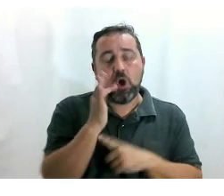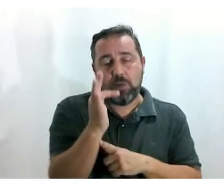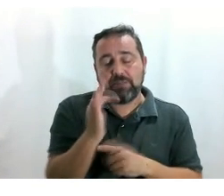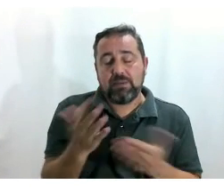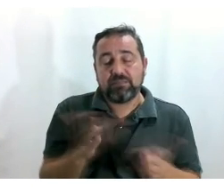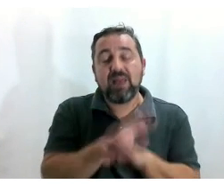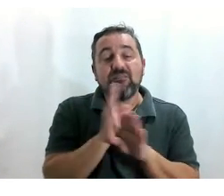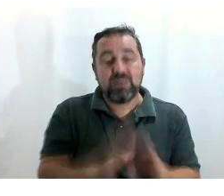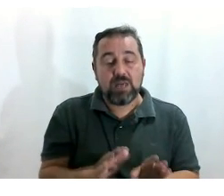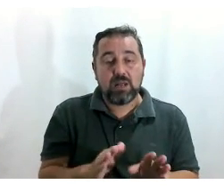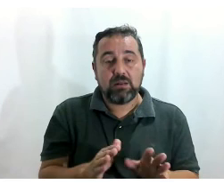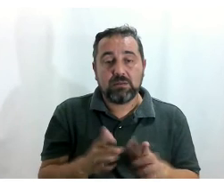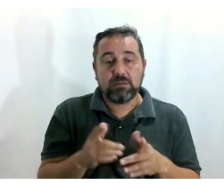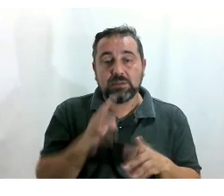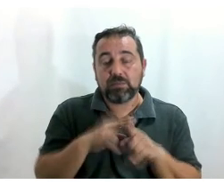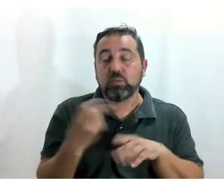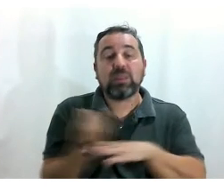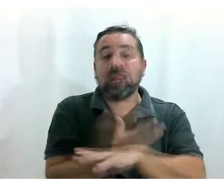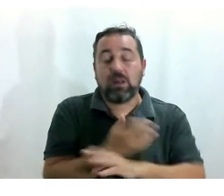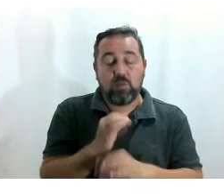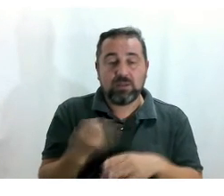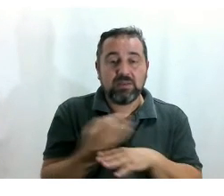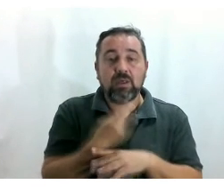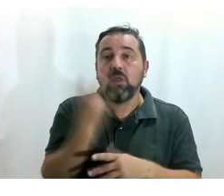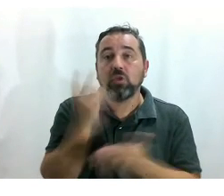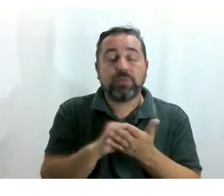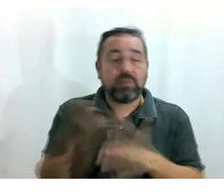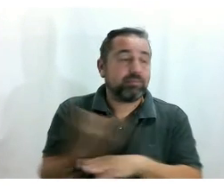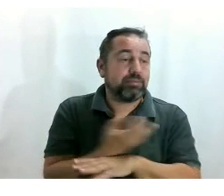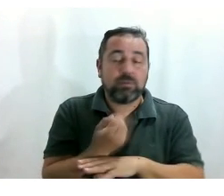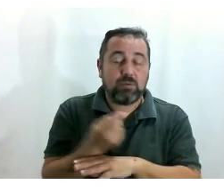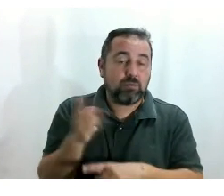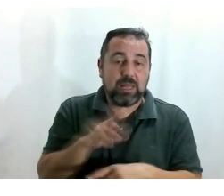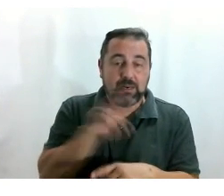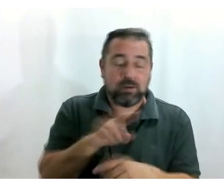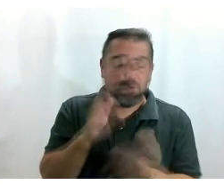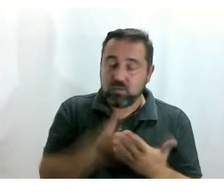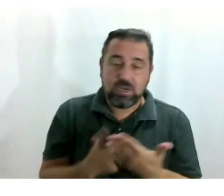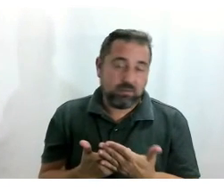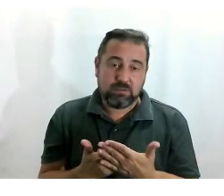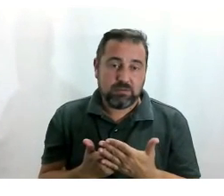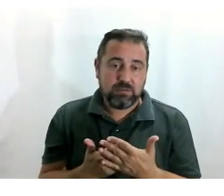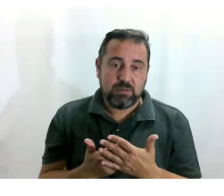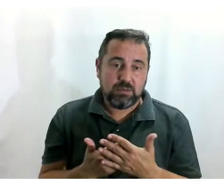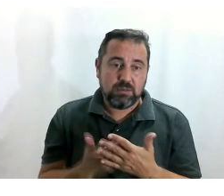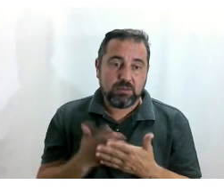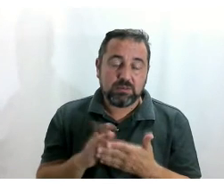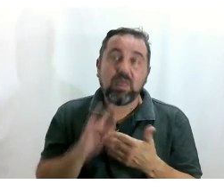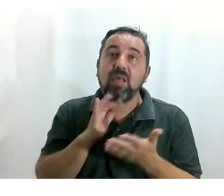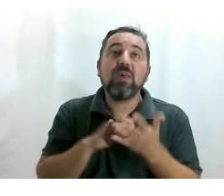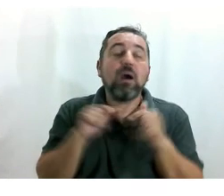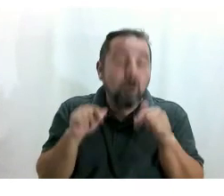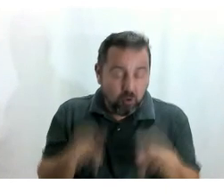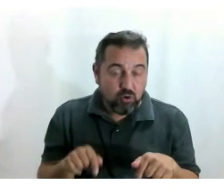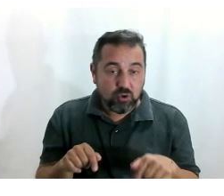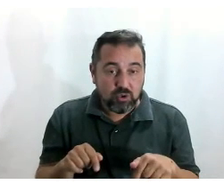final es un tren, ¿no? que no pasa 2 veces, y a día de hoy el que